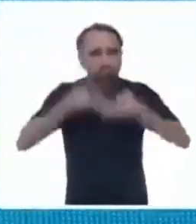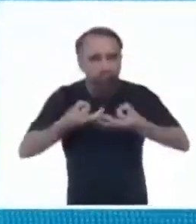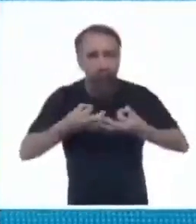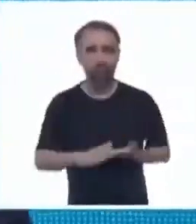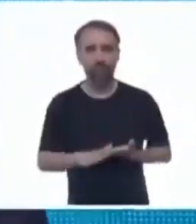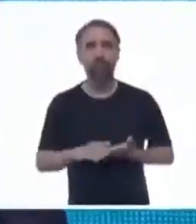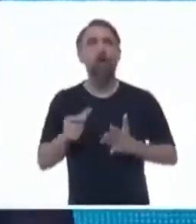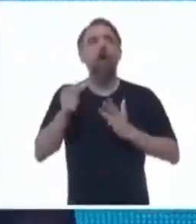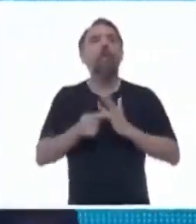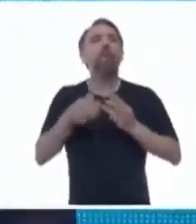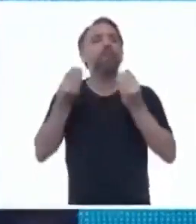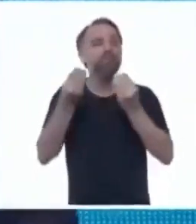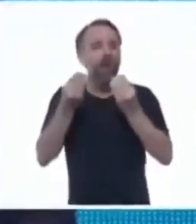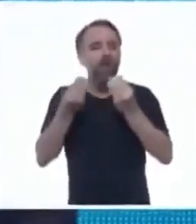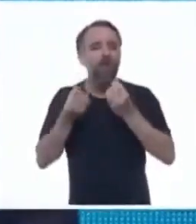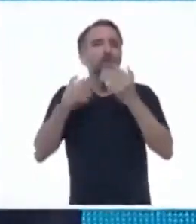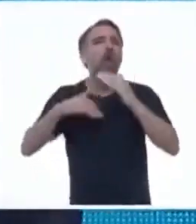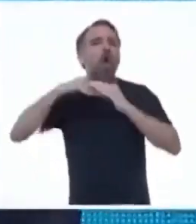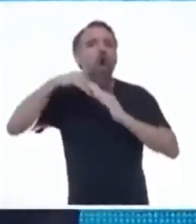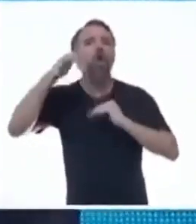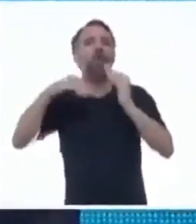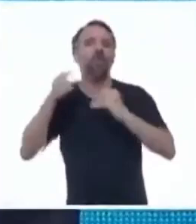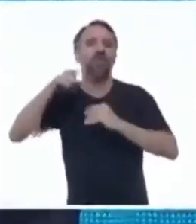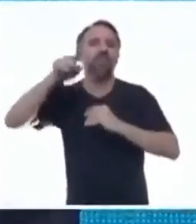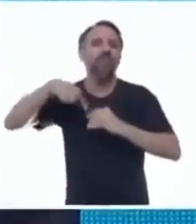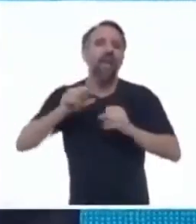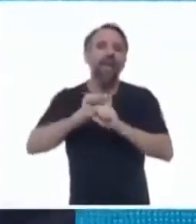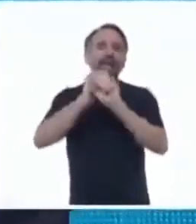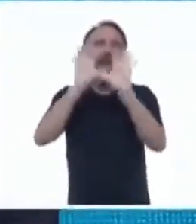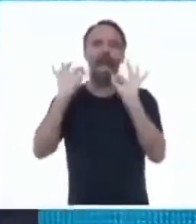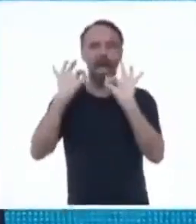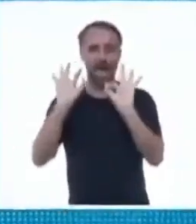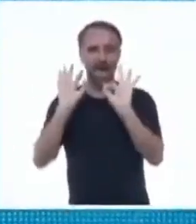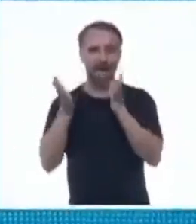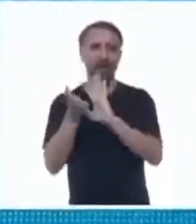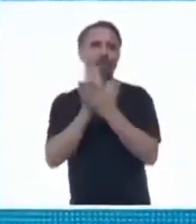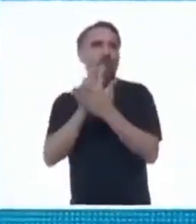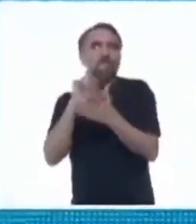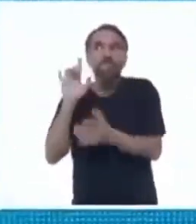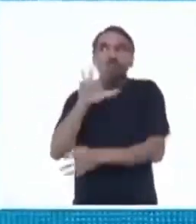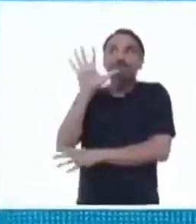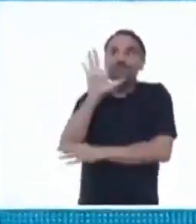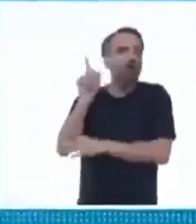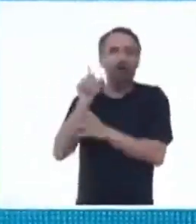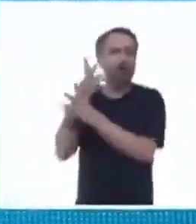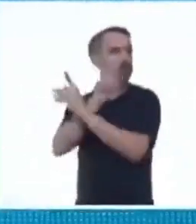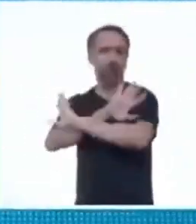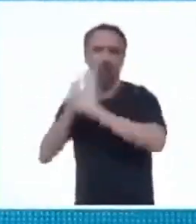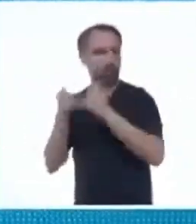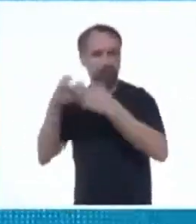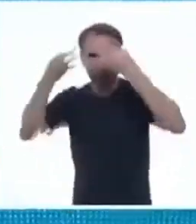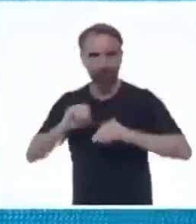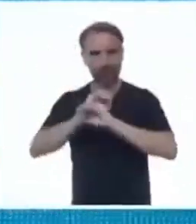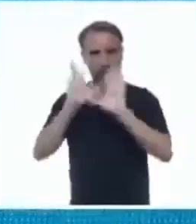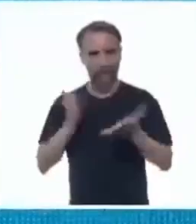es construir reglas claras frente a la incertidumbre. Que mi